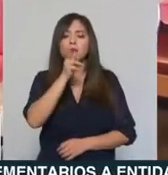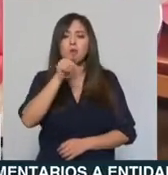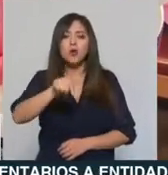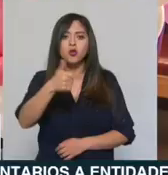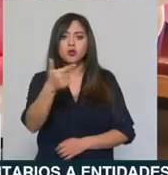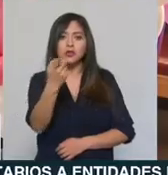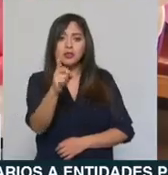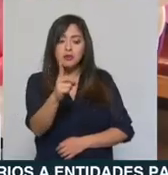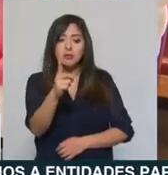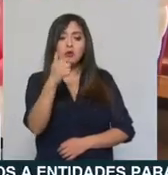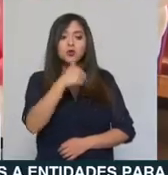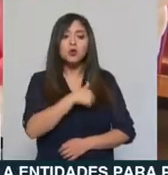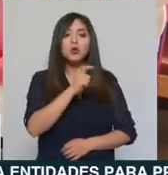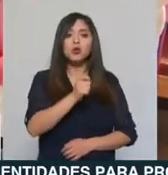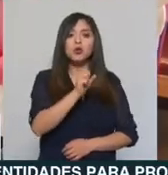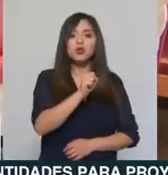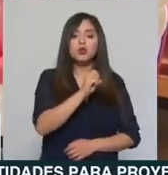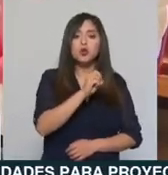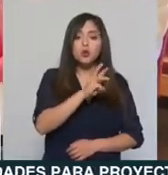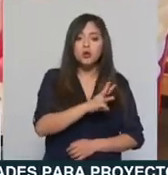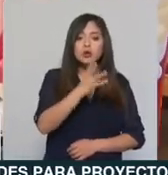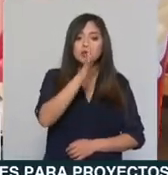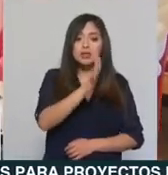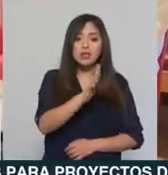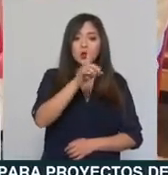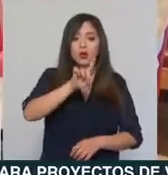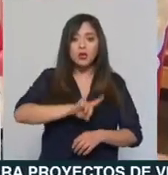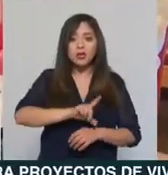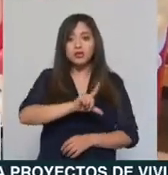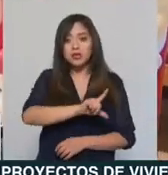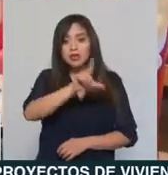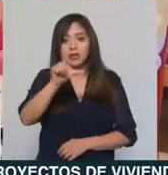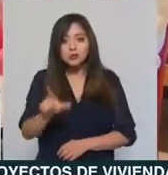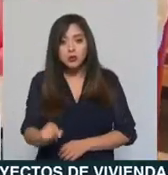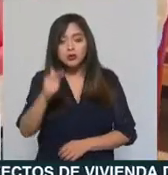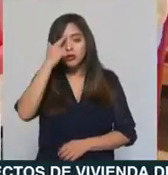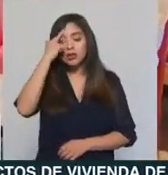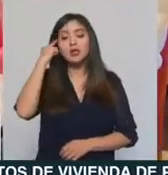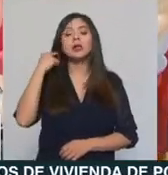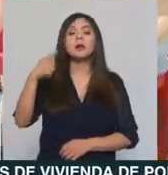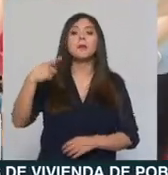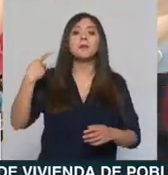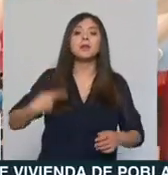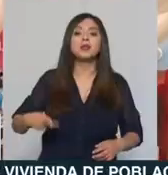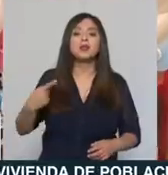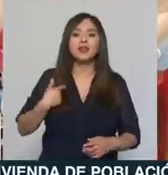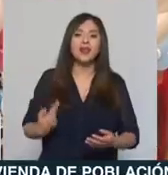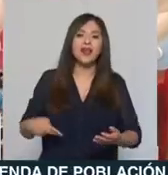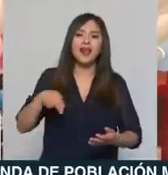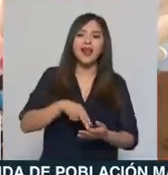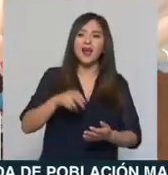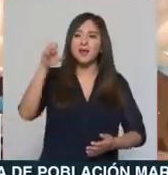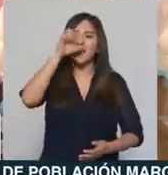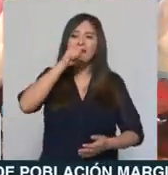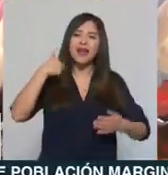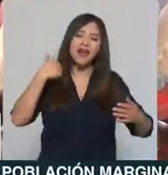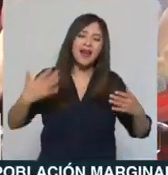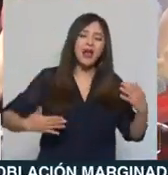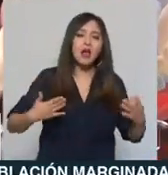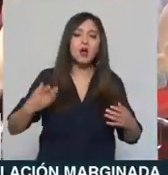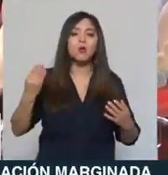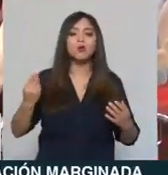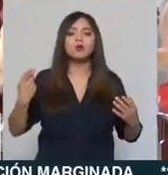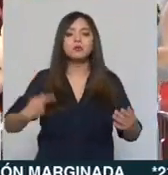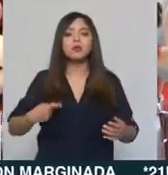show 5 días después. Y lo peor que era con gente que conocía mi situación, o sea, llego de payaso y yo así como que, oye, lo siento